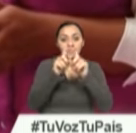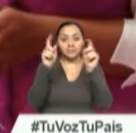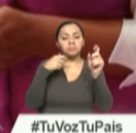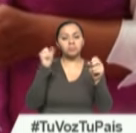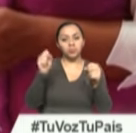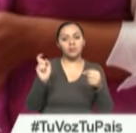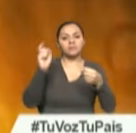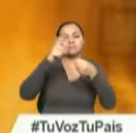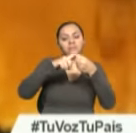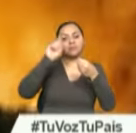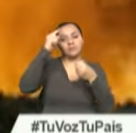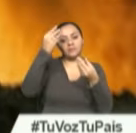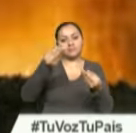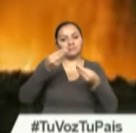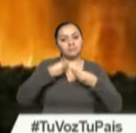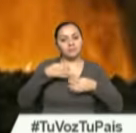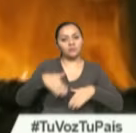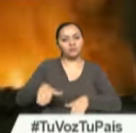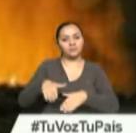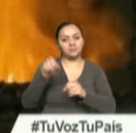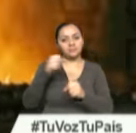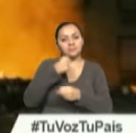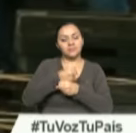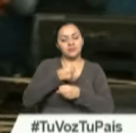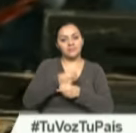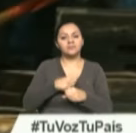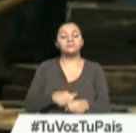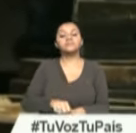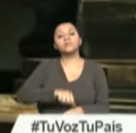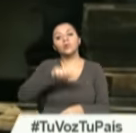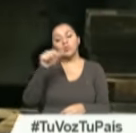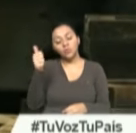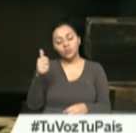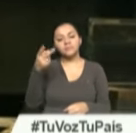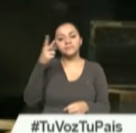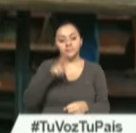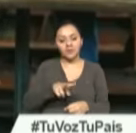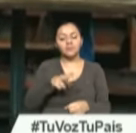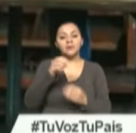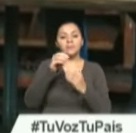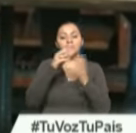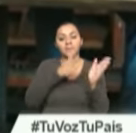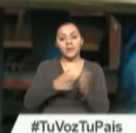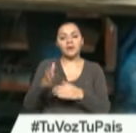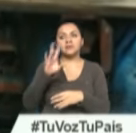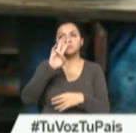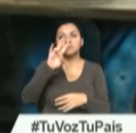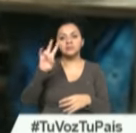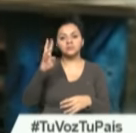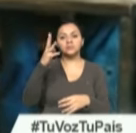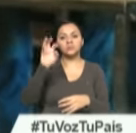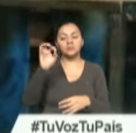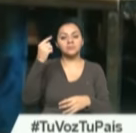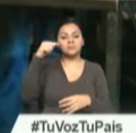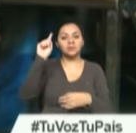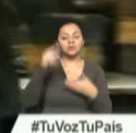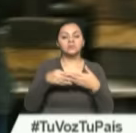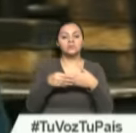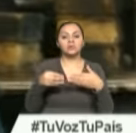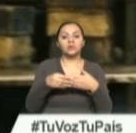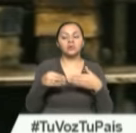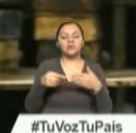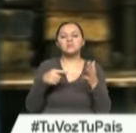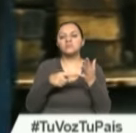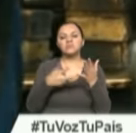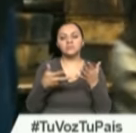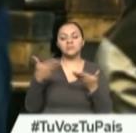para poder trabajar. Asimismo, a través de Ingeniatec, se evitó la salida de 740 millones de dólares por concepto